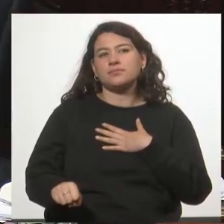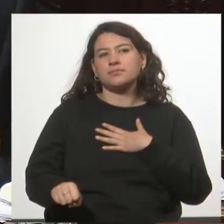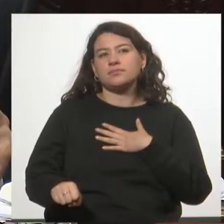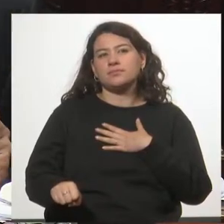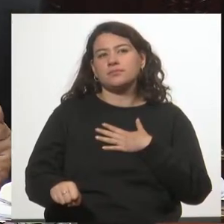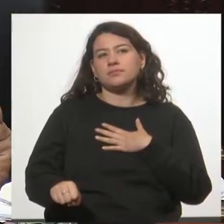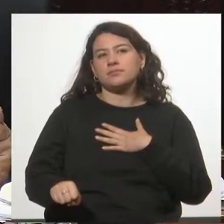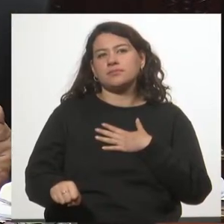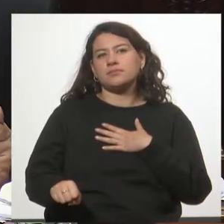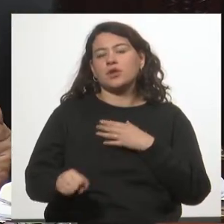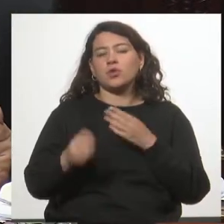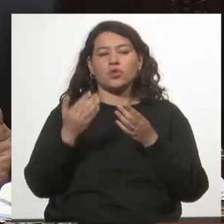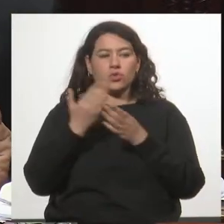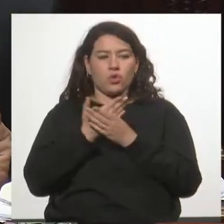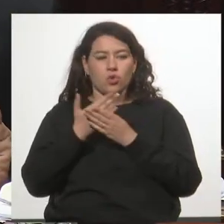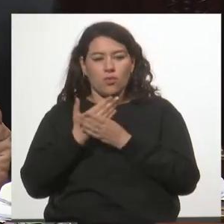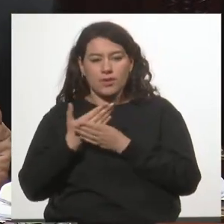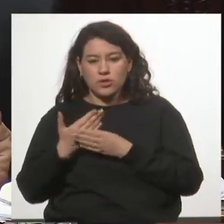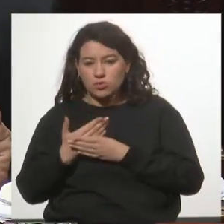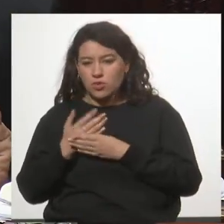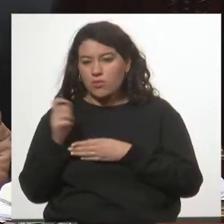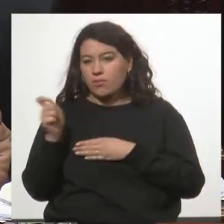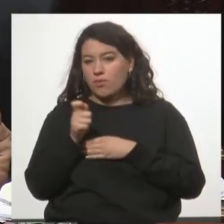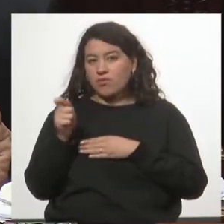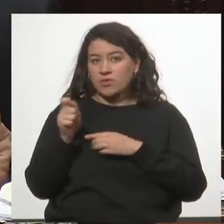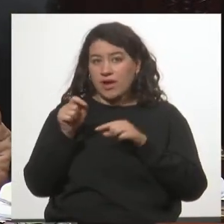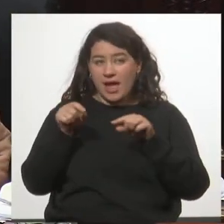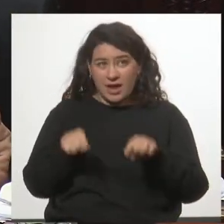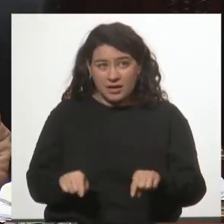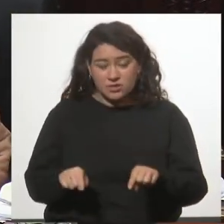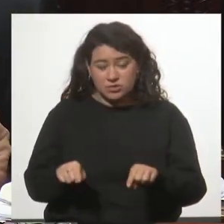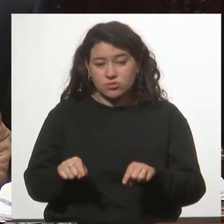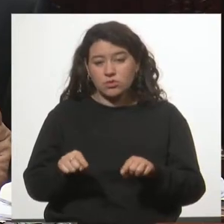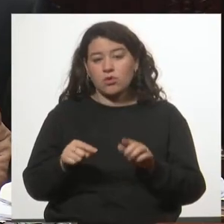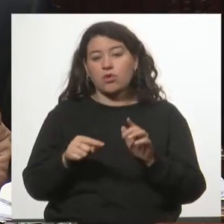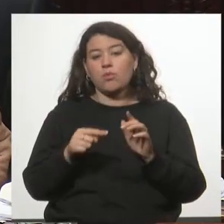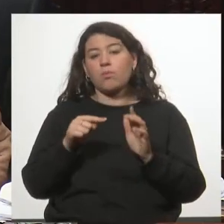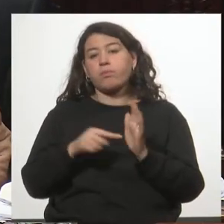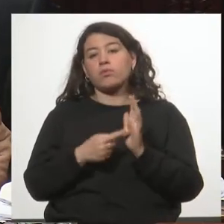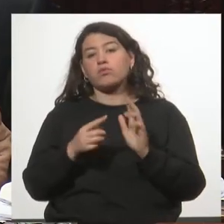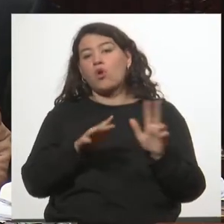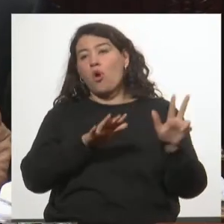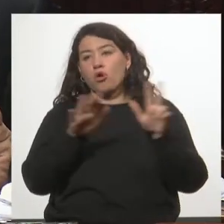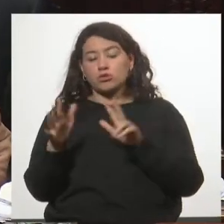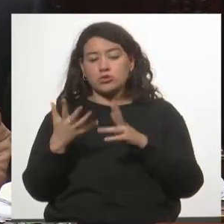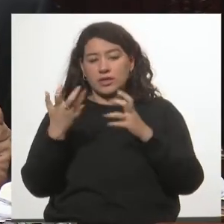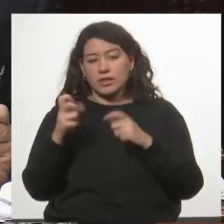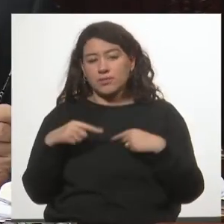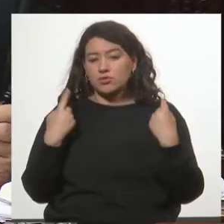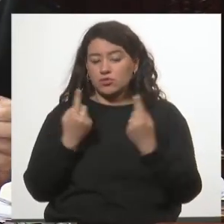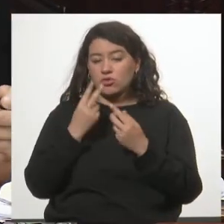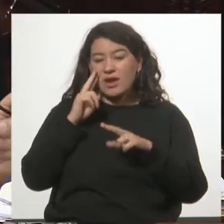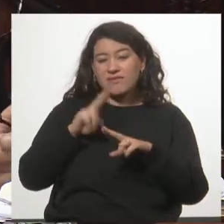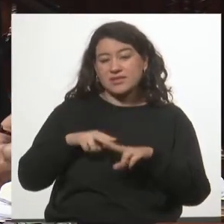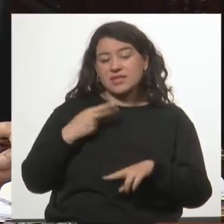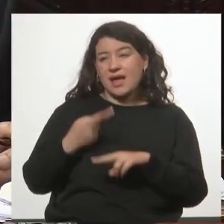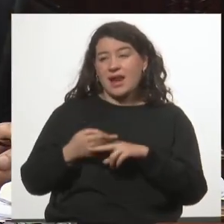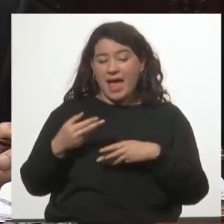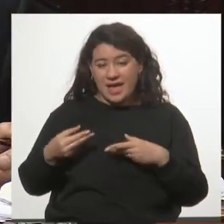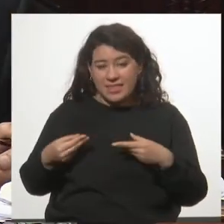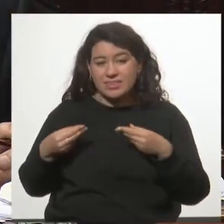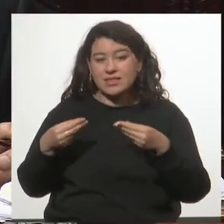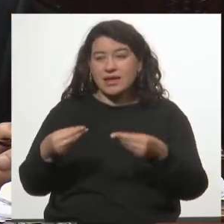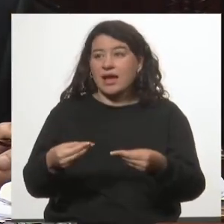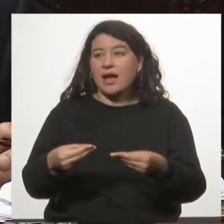mediante documento público y esto es el punto 8 que queremos que sea revisado a entregar